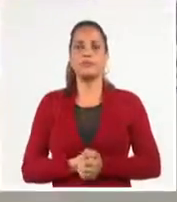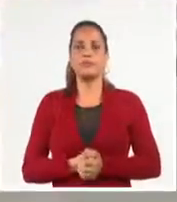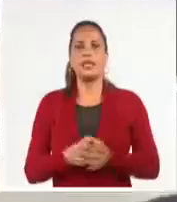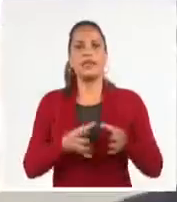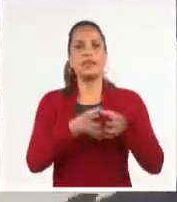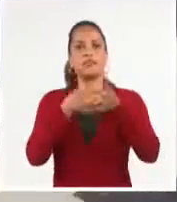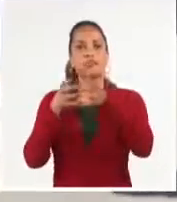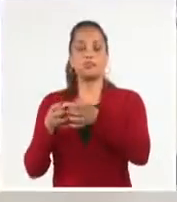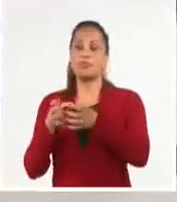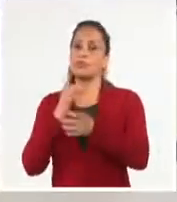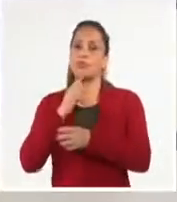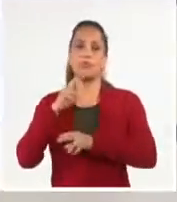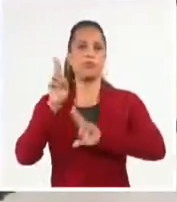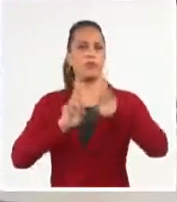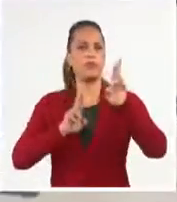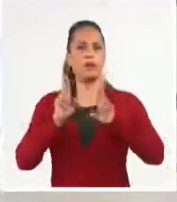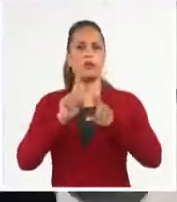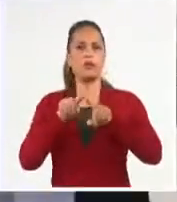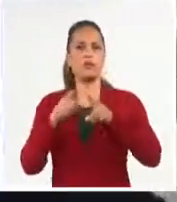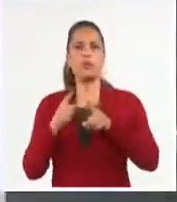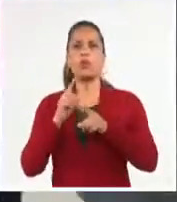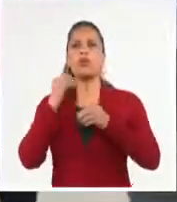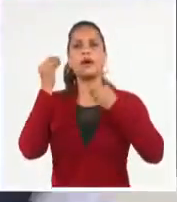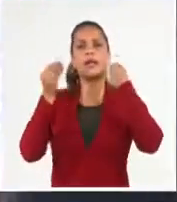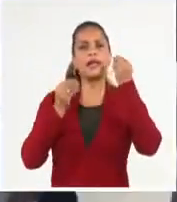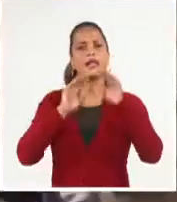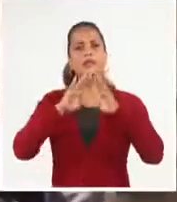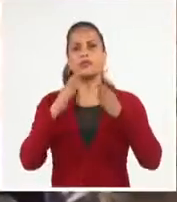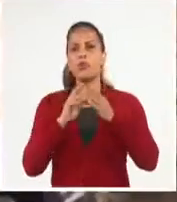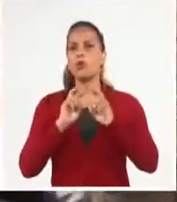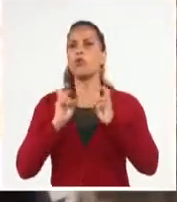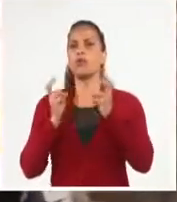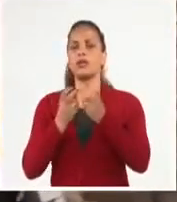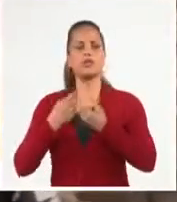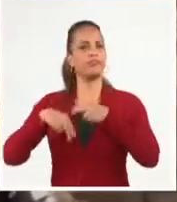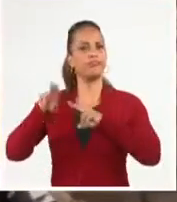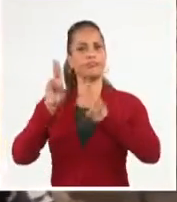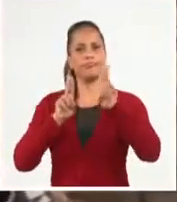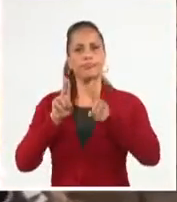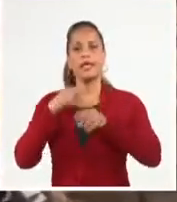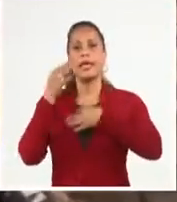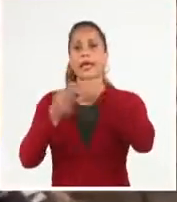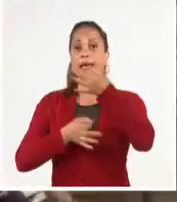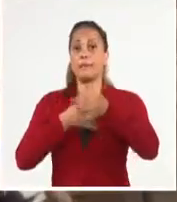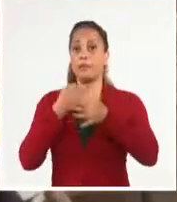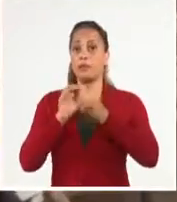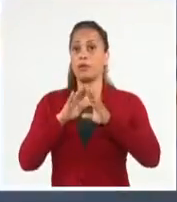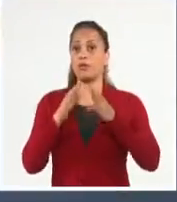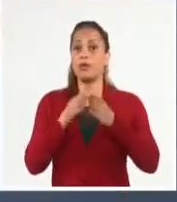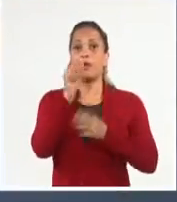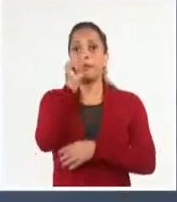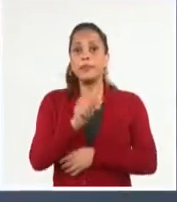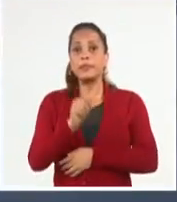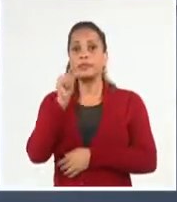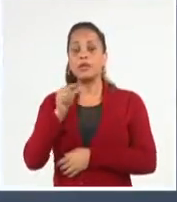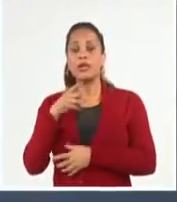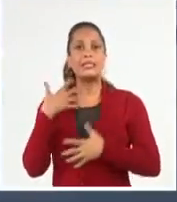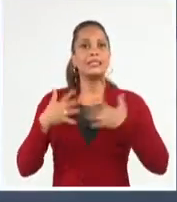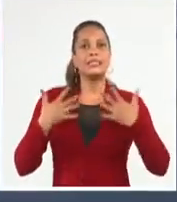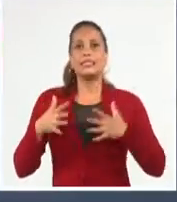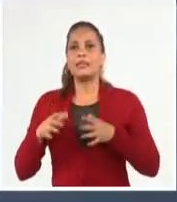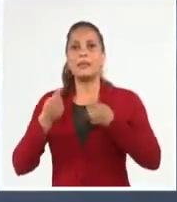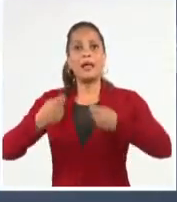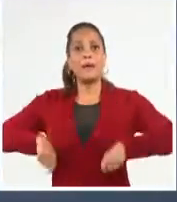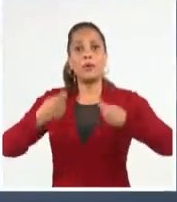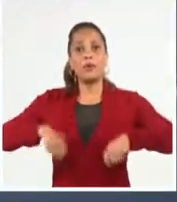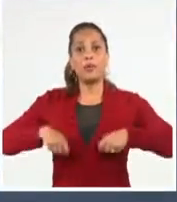de desastrosa por analistas y congresistas. Afrontó desde estampidas de personas desesperadas por huir